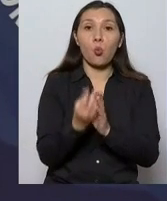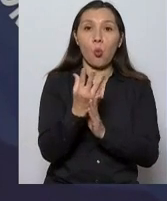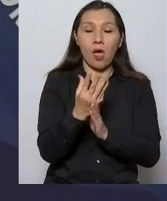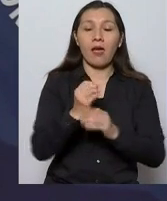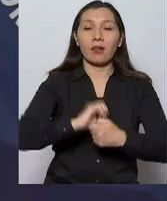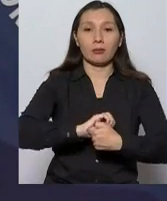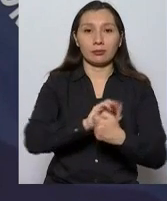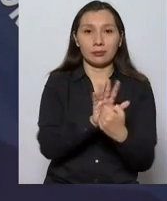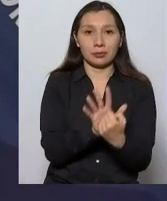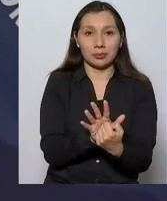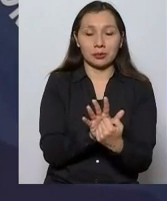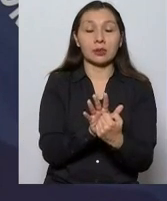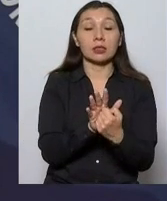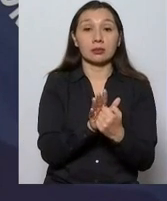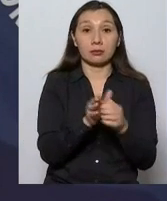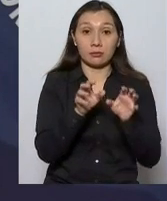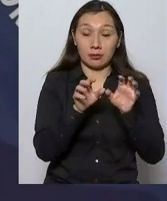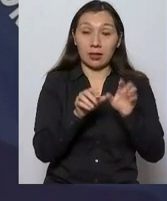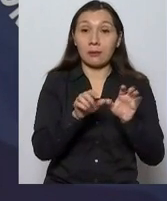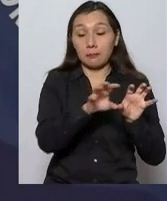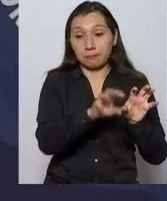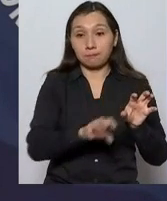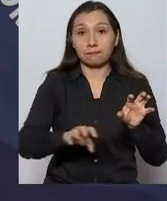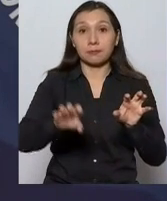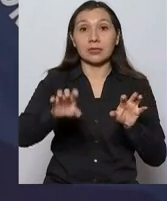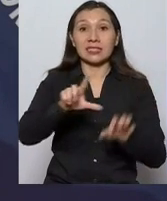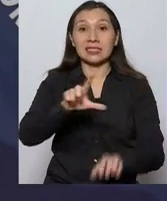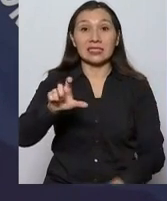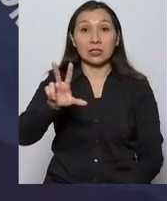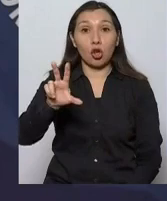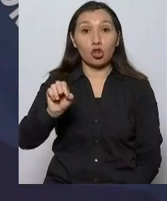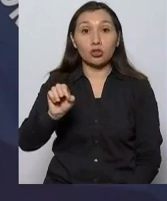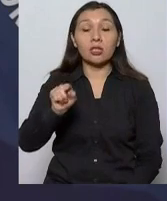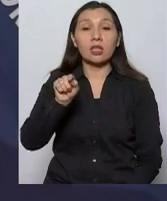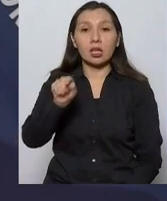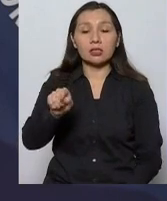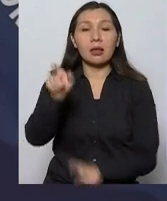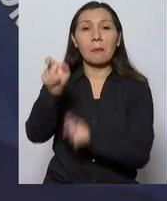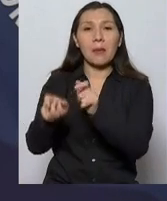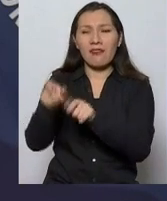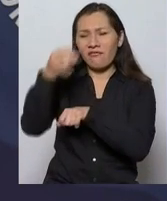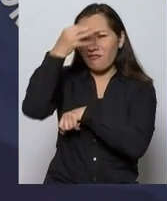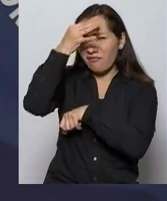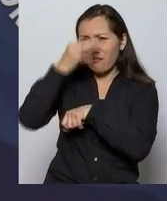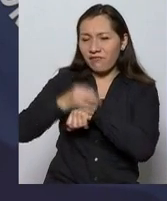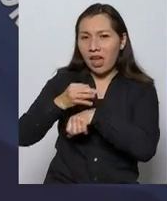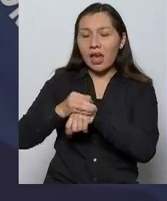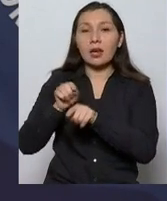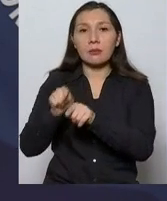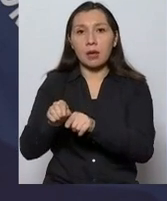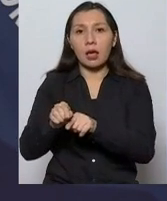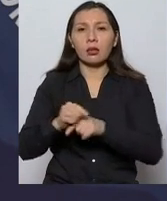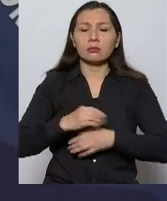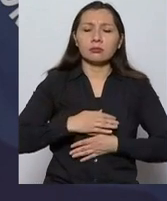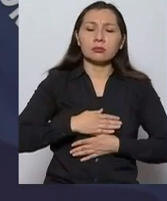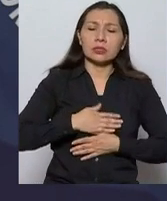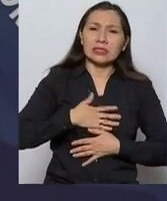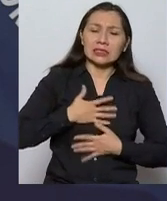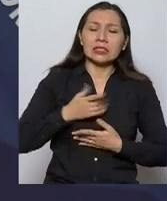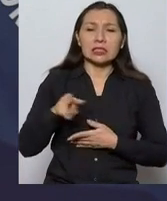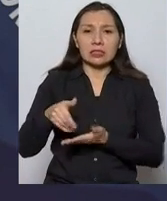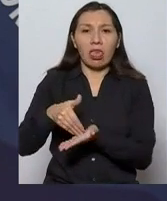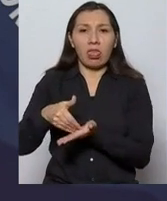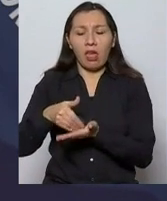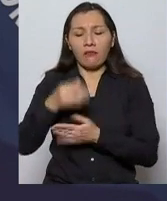de COVID-19, de los cuales 780 corresponden a personas enfermas, casos sintomáticos como hemos